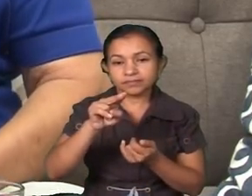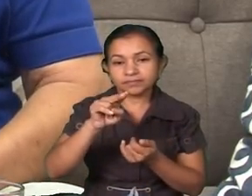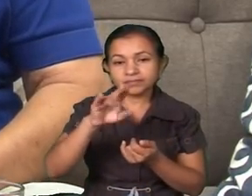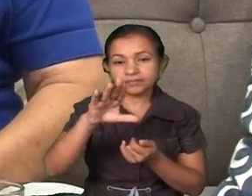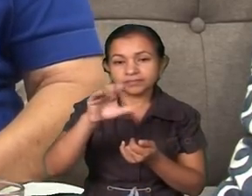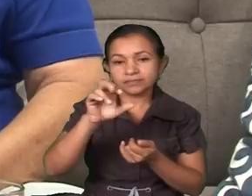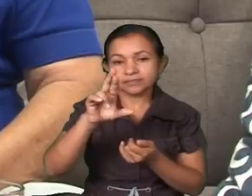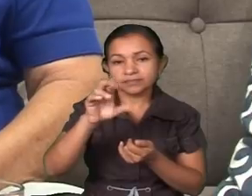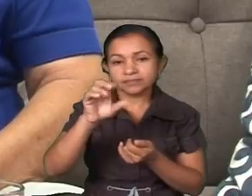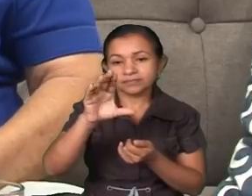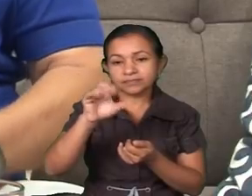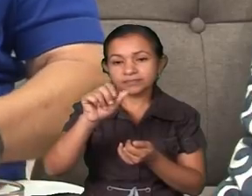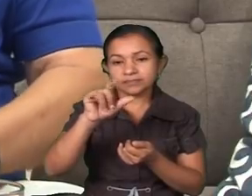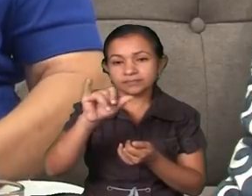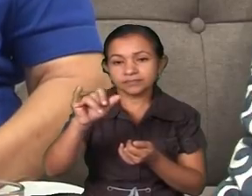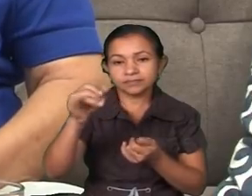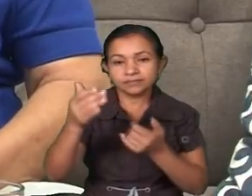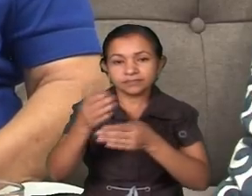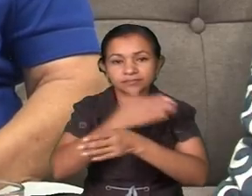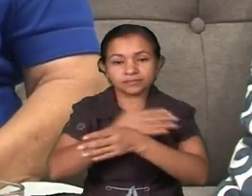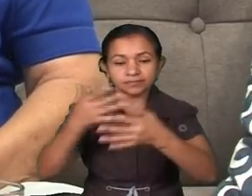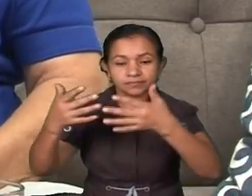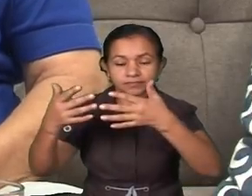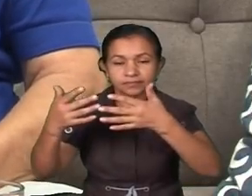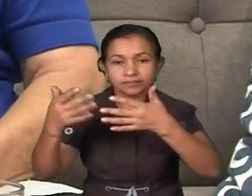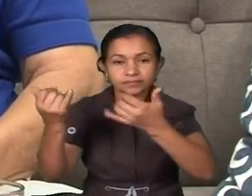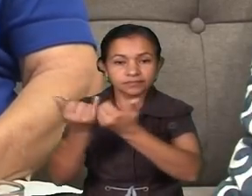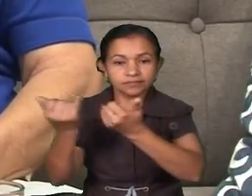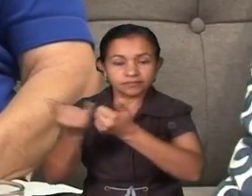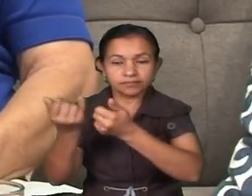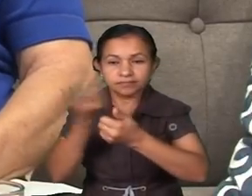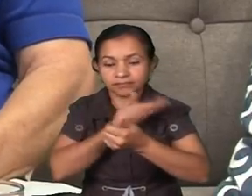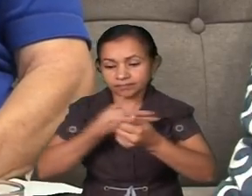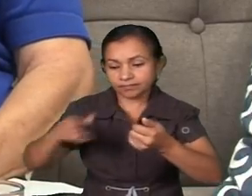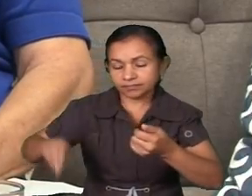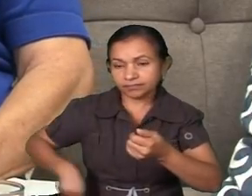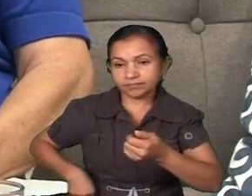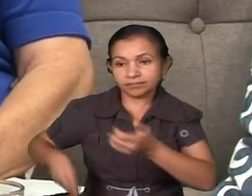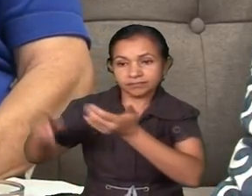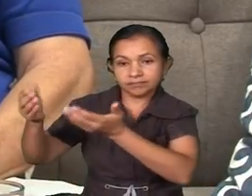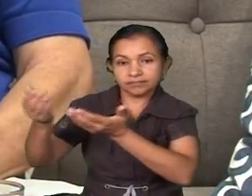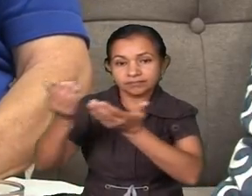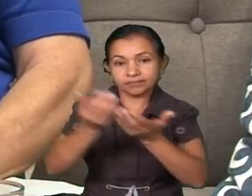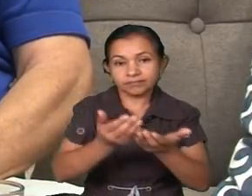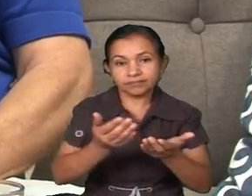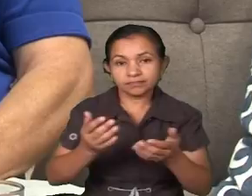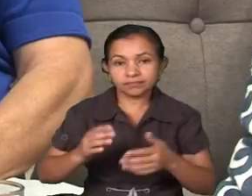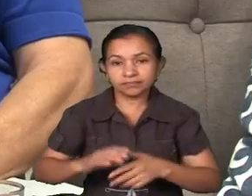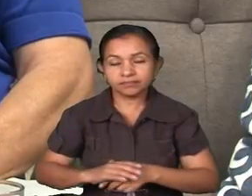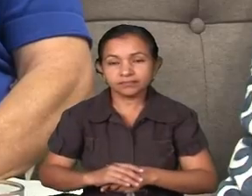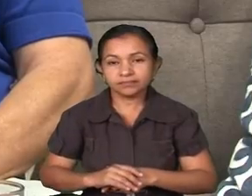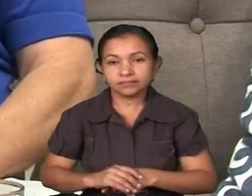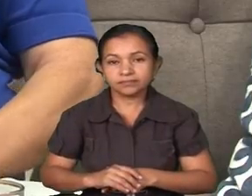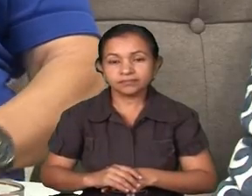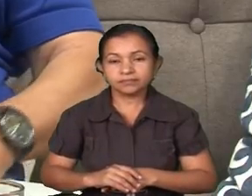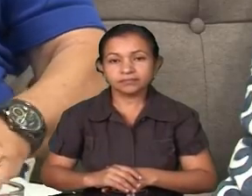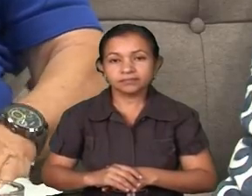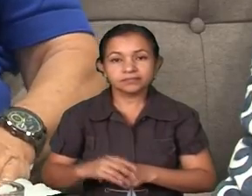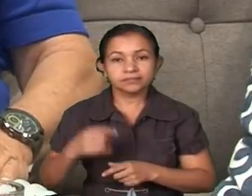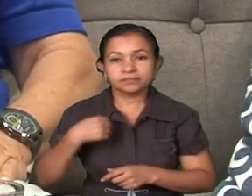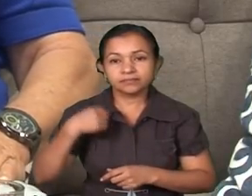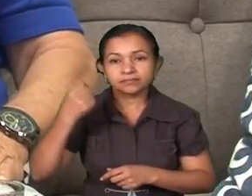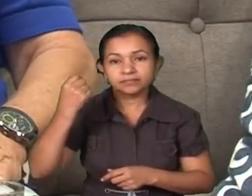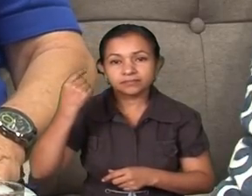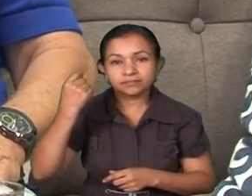Nicaragua-Cali, ante el invasor extranjero, ante el español, le dijo: no entiendo